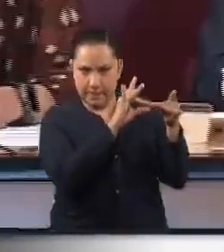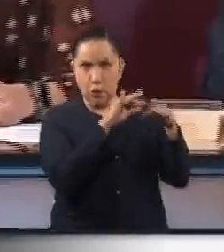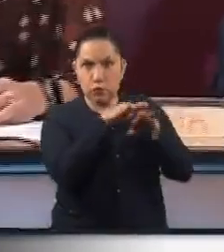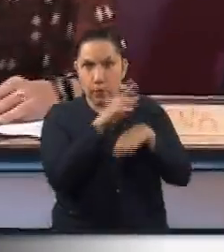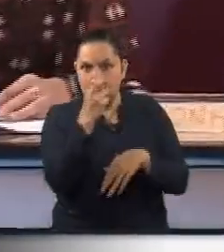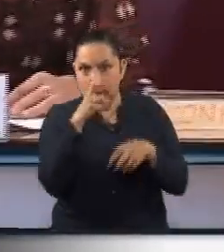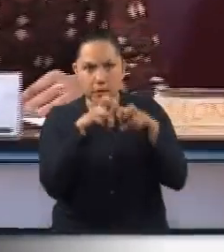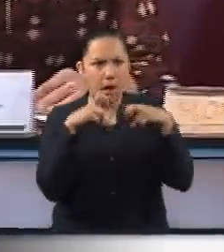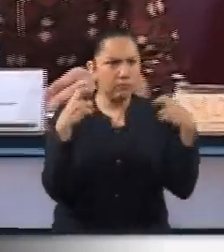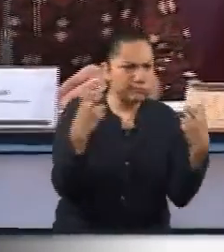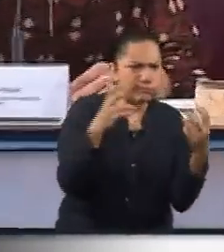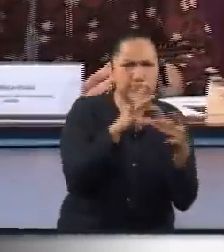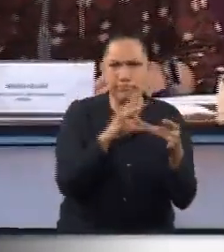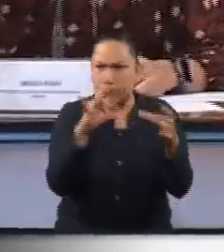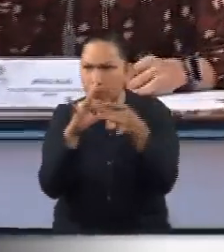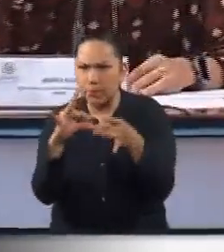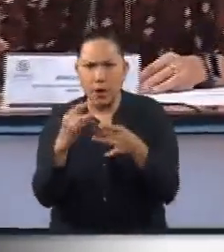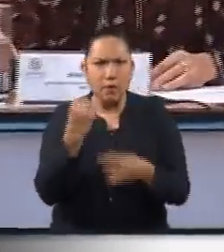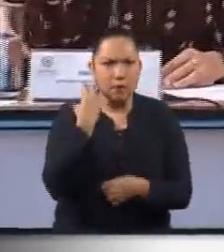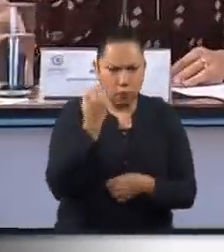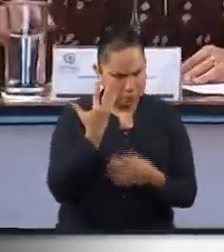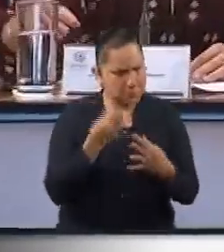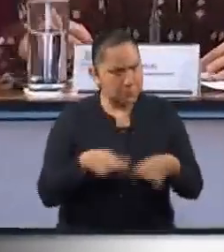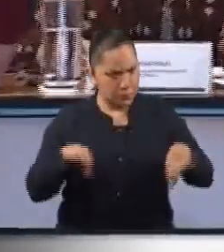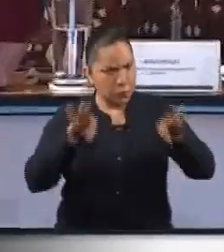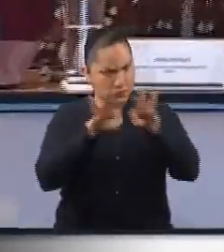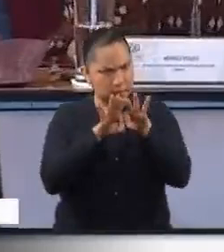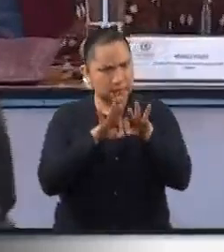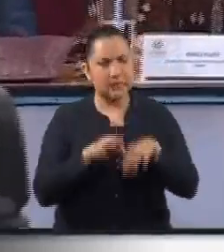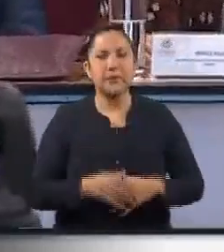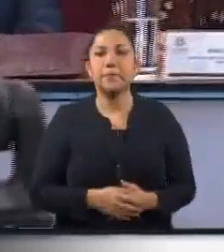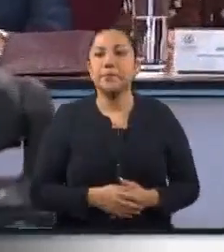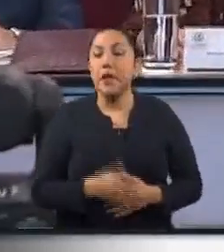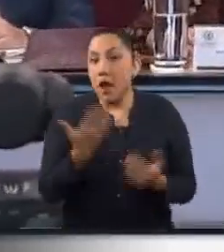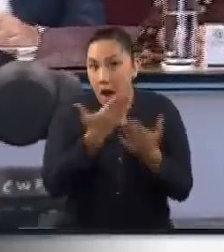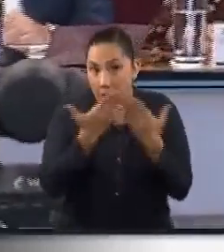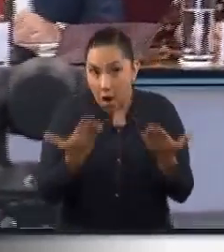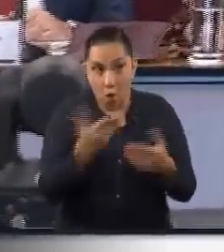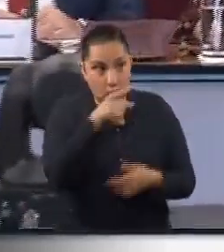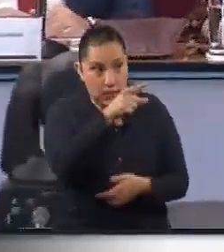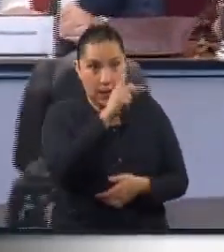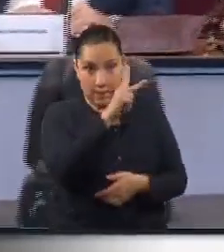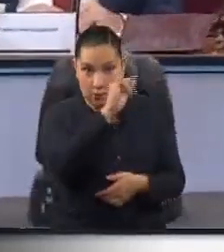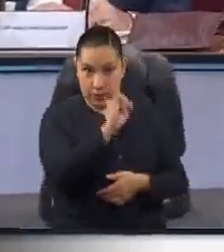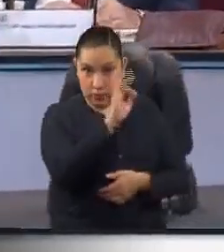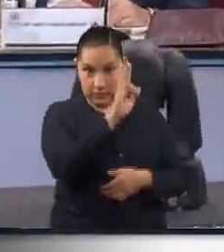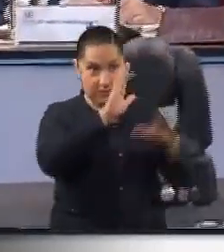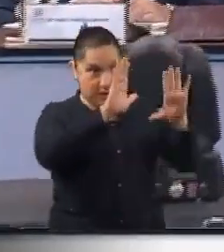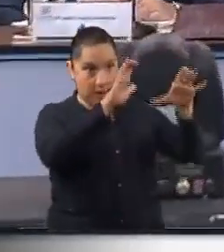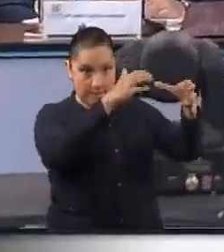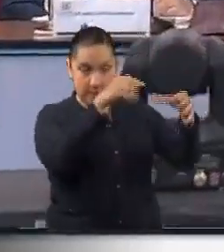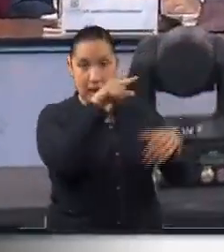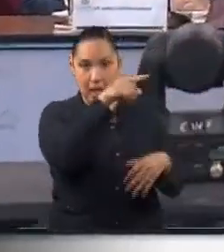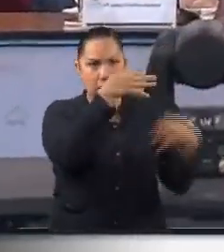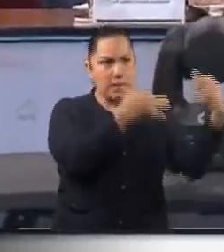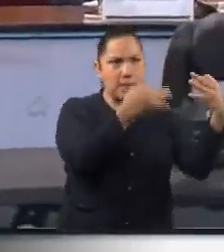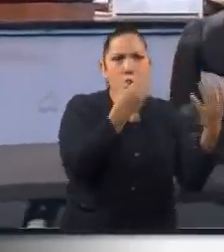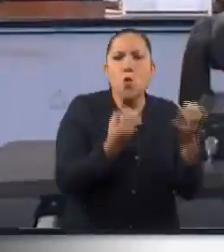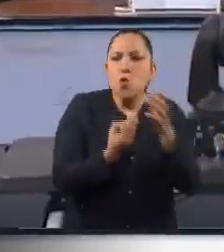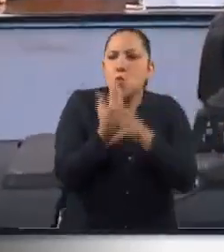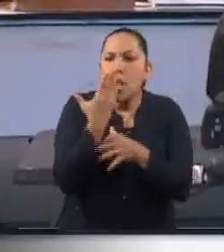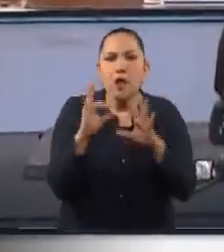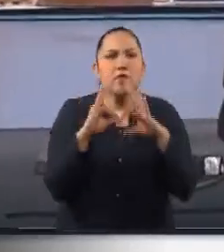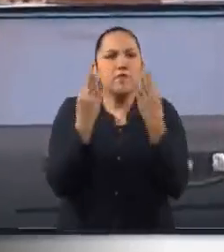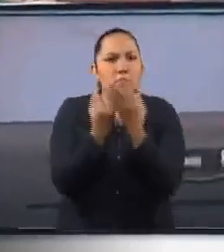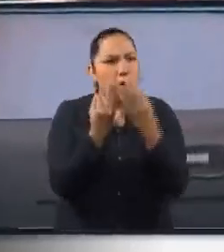es una nueva forma de elección de los integrantes del poder judicial será una manera de hacer efectivo el derecho